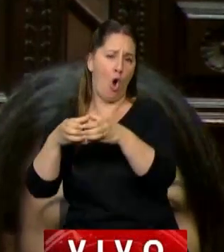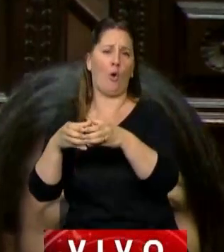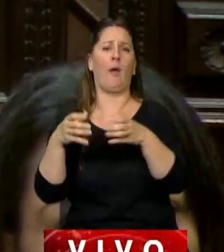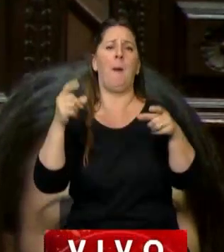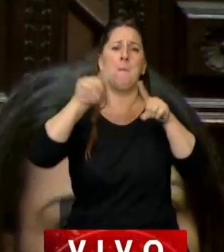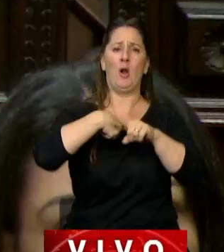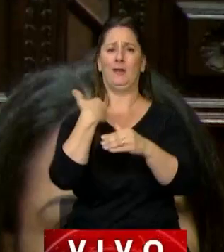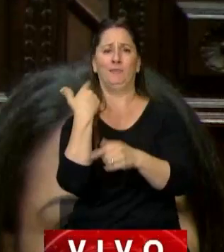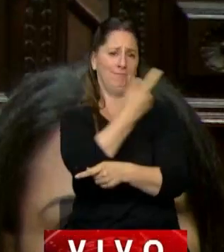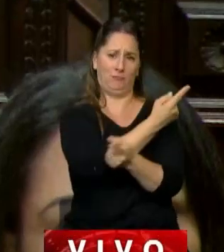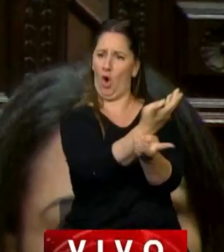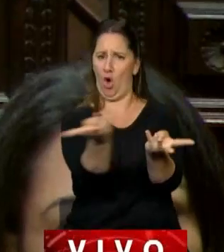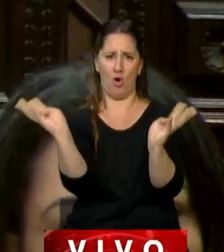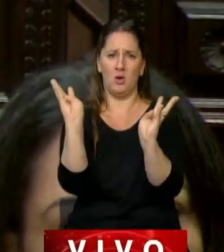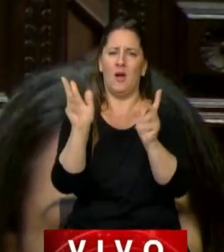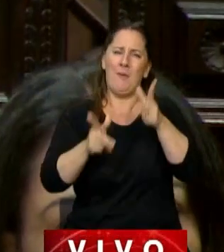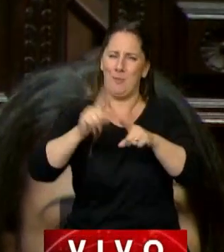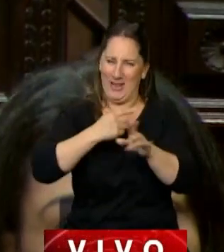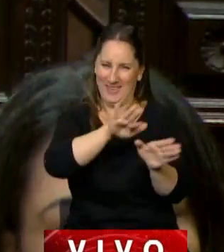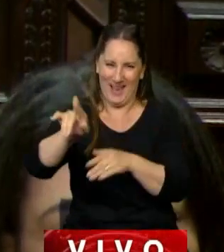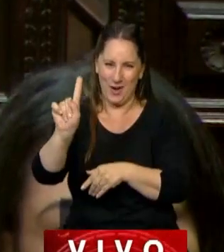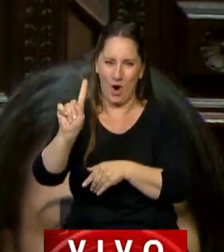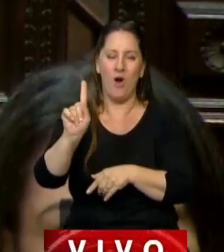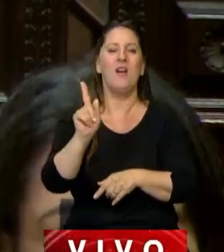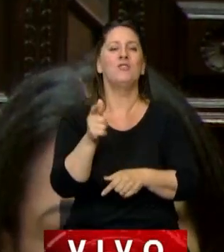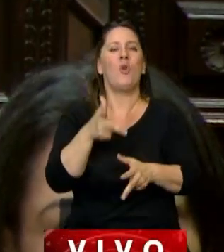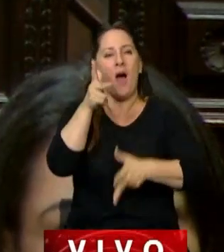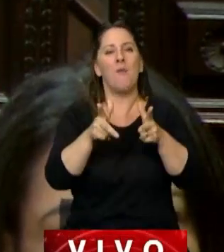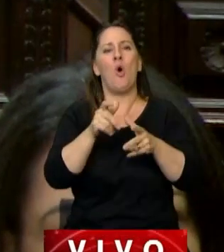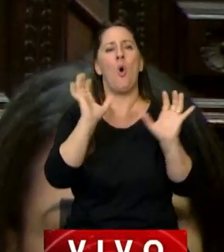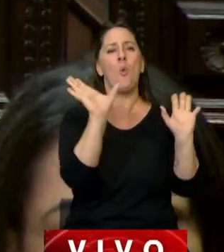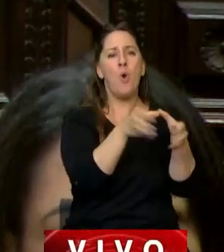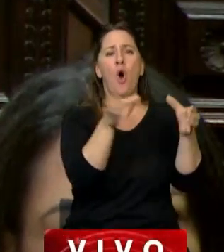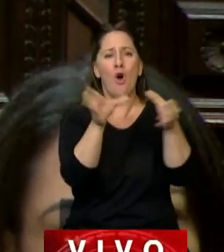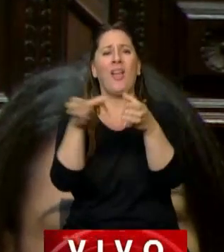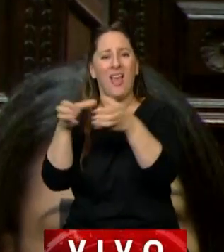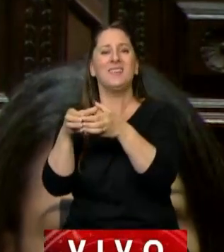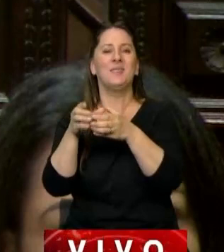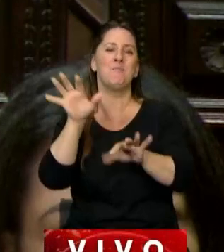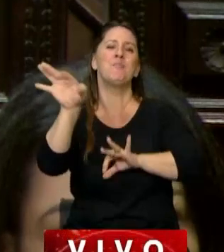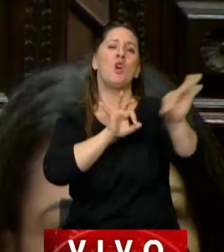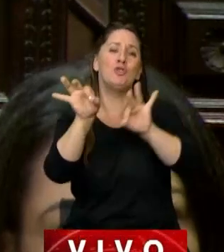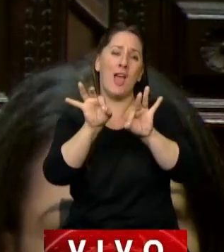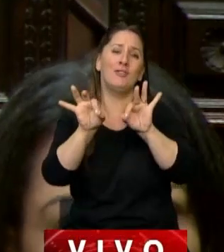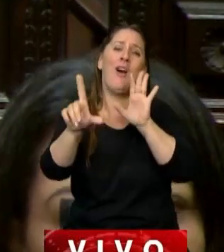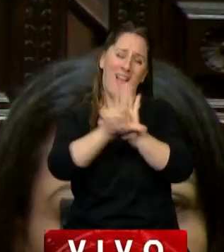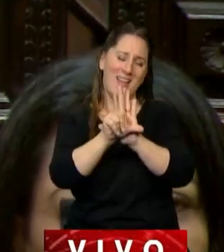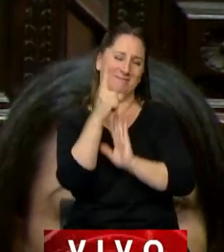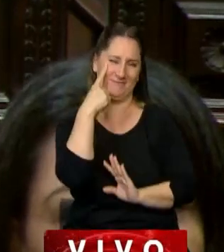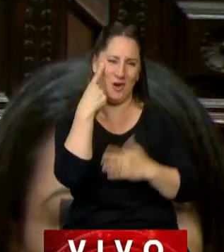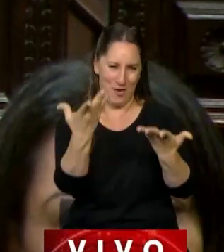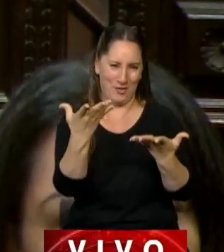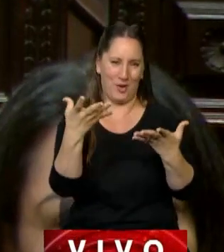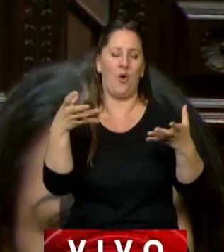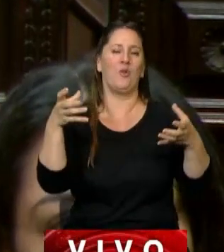derecha a izquierda del recinto, y no hablo de política, sino de que todos los bloques están atravesados por el proyecto que presentamos con